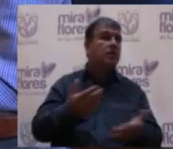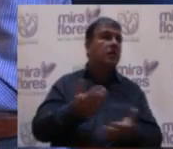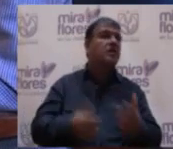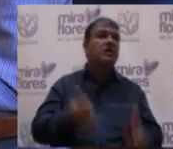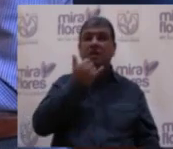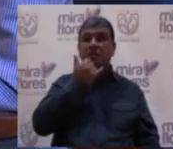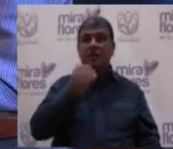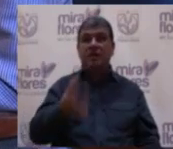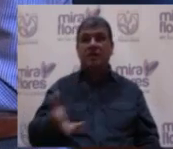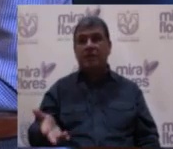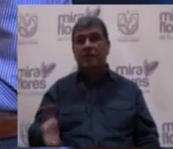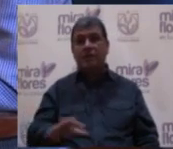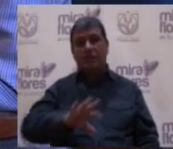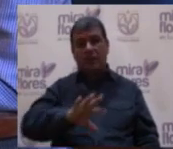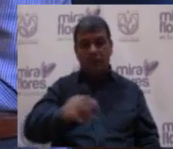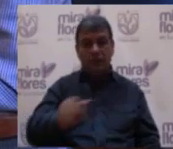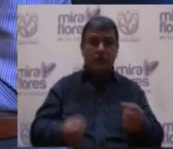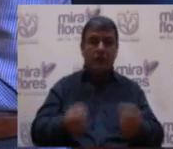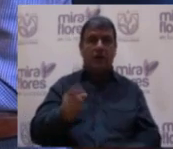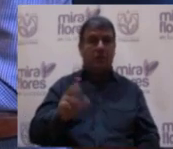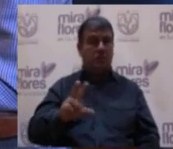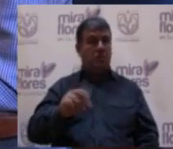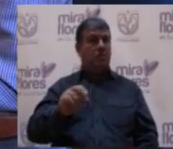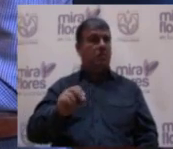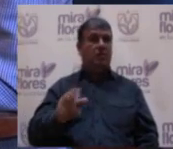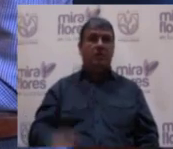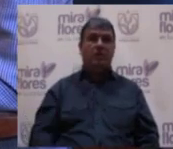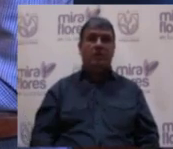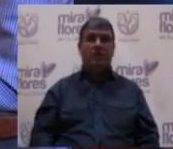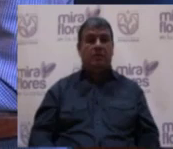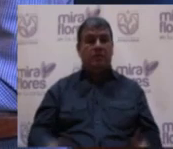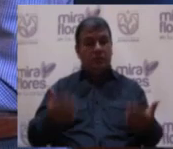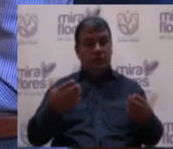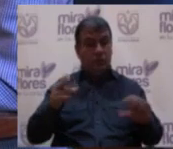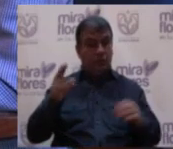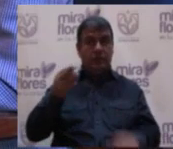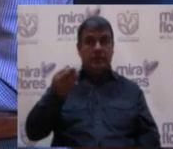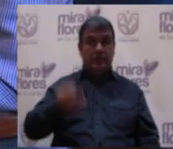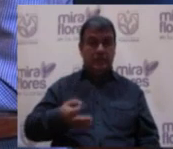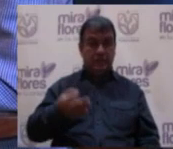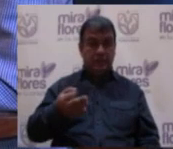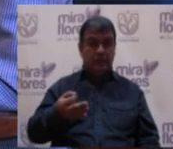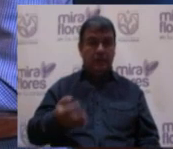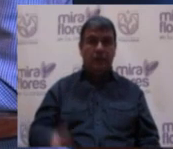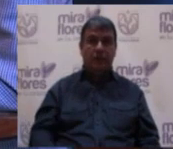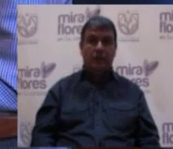de ver si se están robando su carro o no. Yo estoy seguro de que